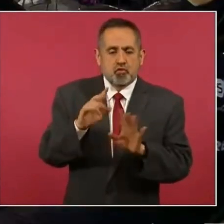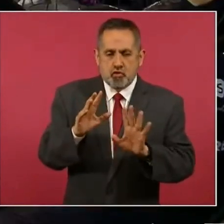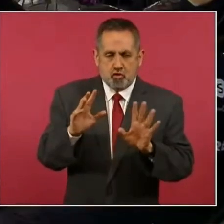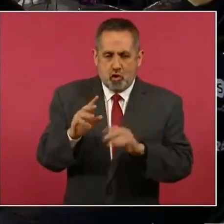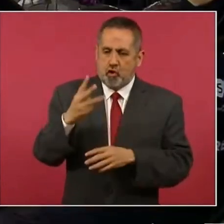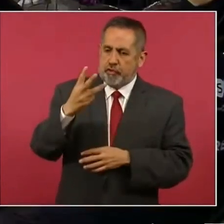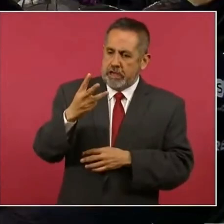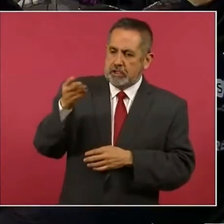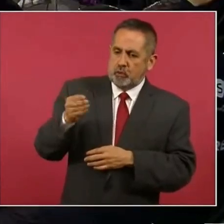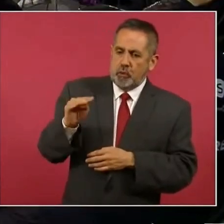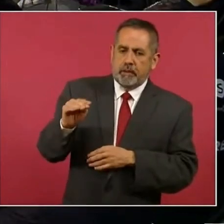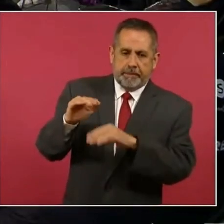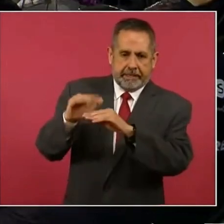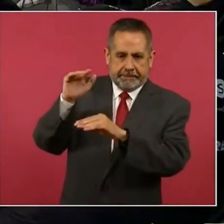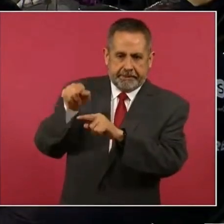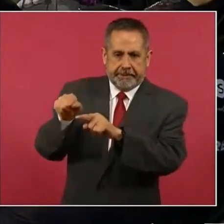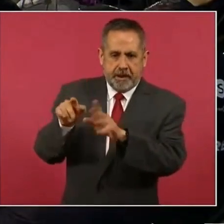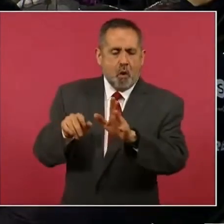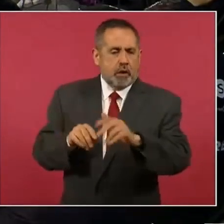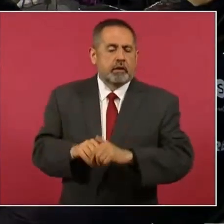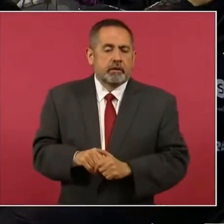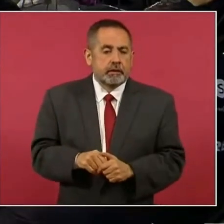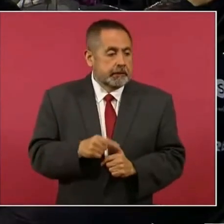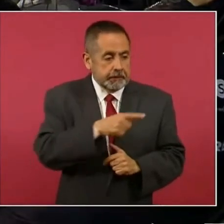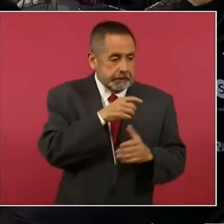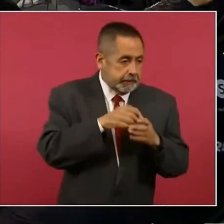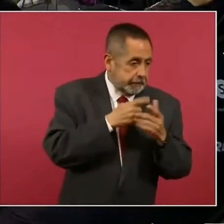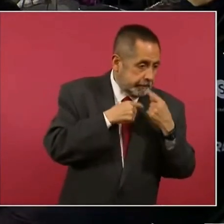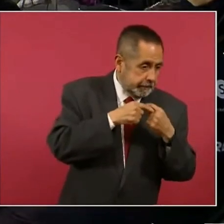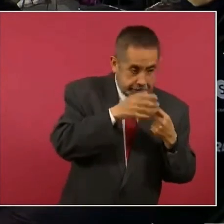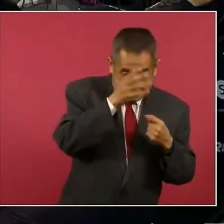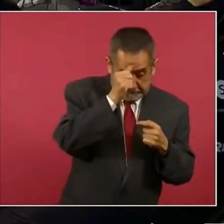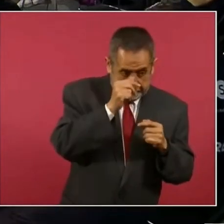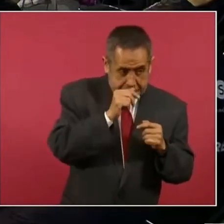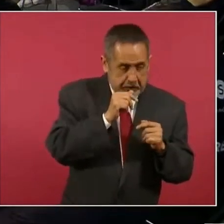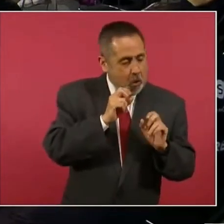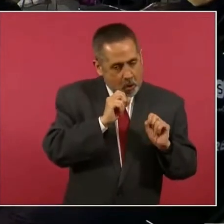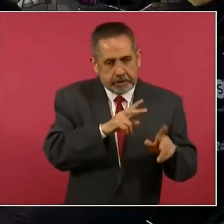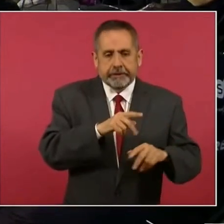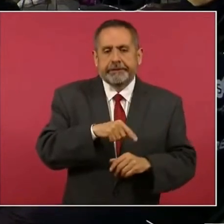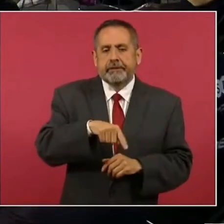Entonces, se arreglaron. Dice, a ver,